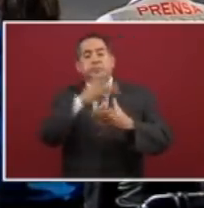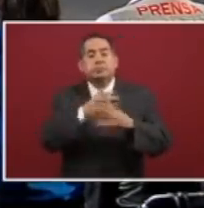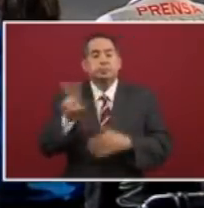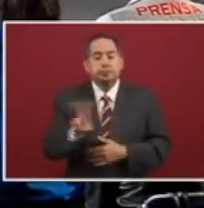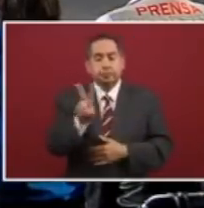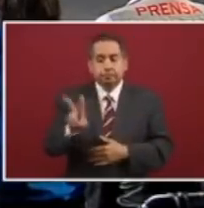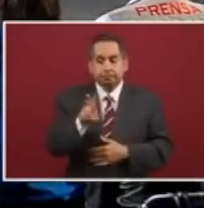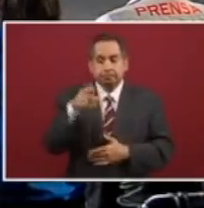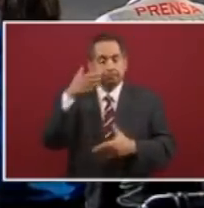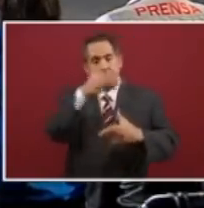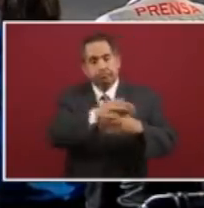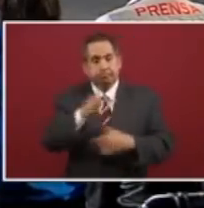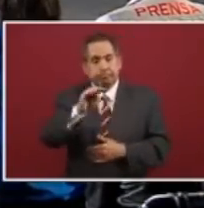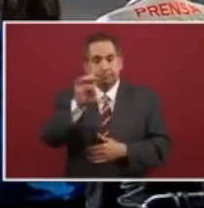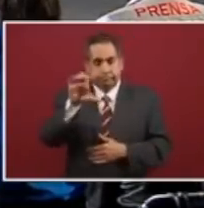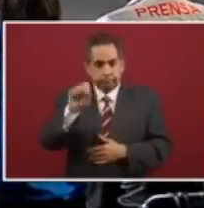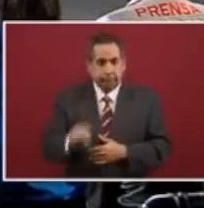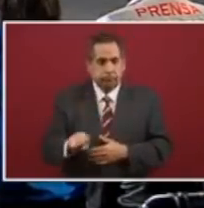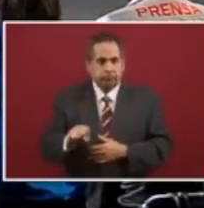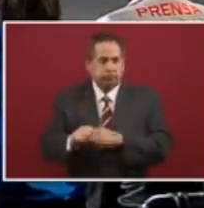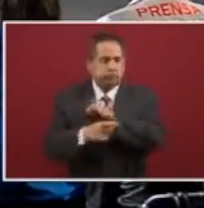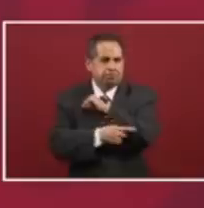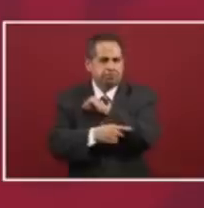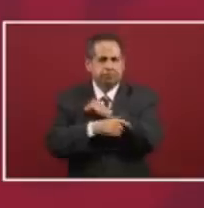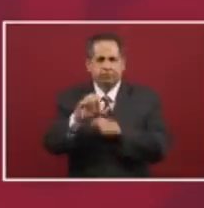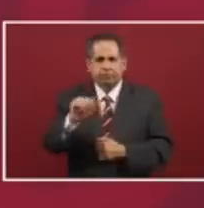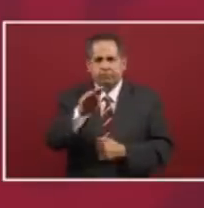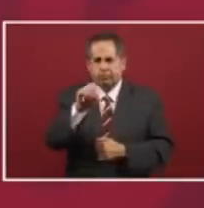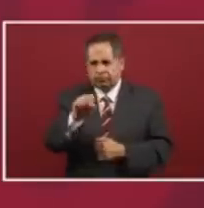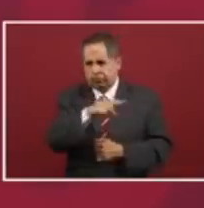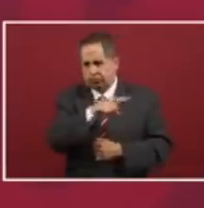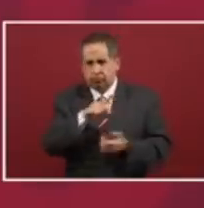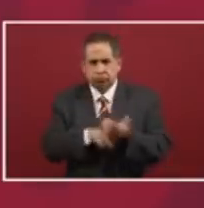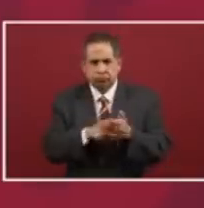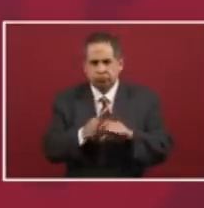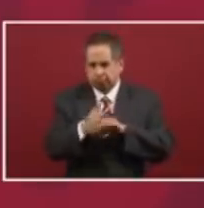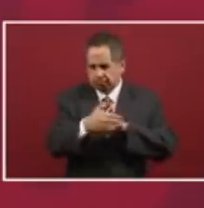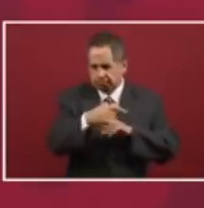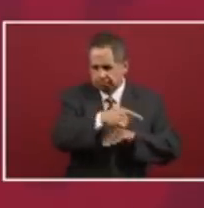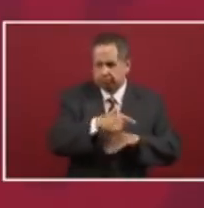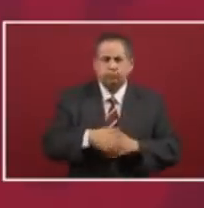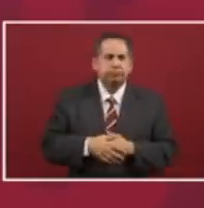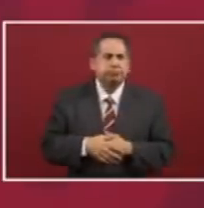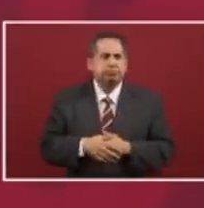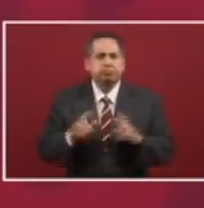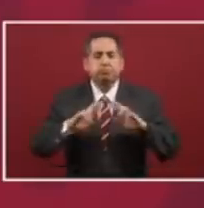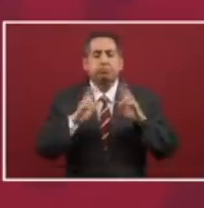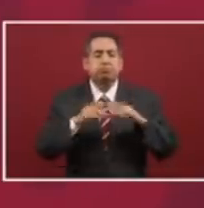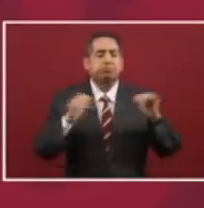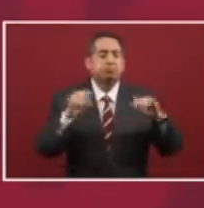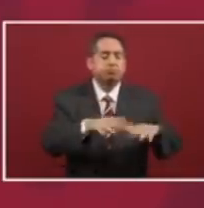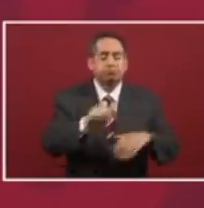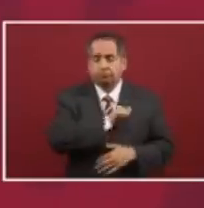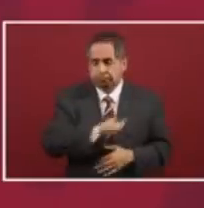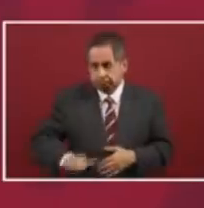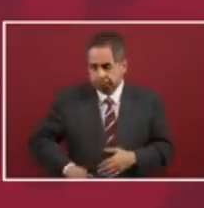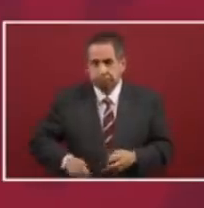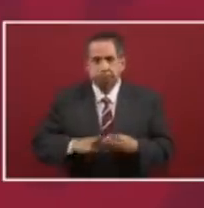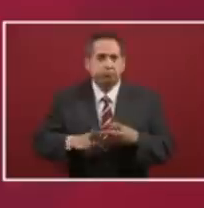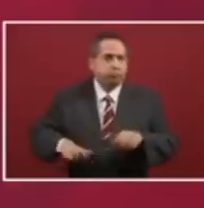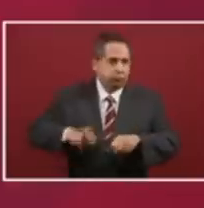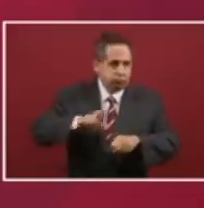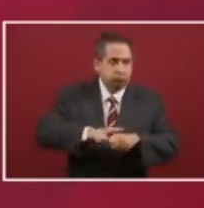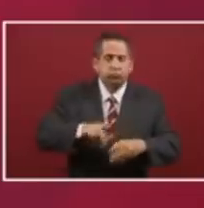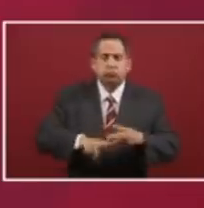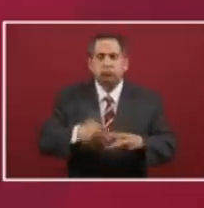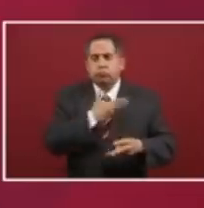es una reunión de alcaldes de gobernadores y presidentes municipales